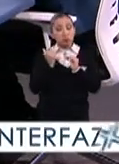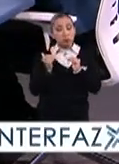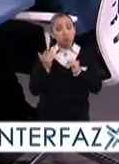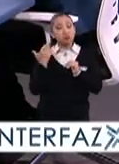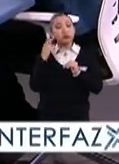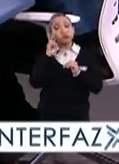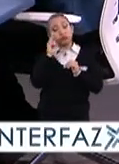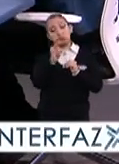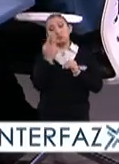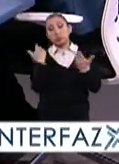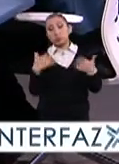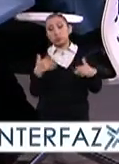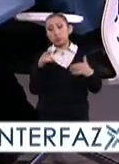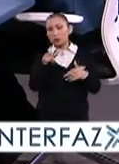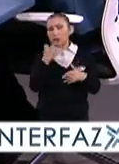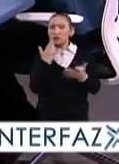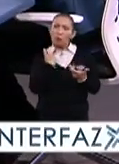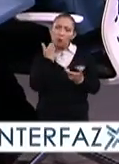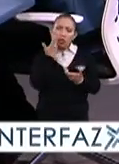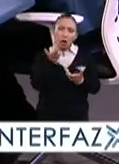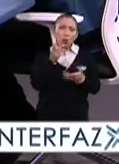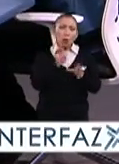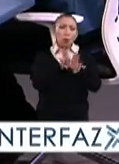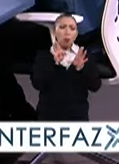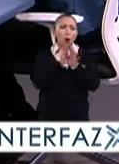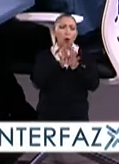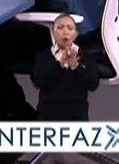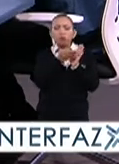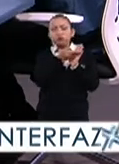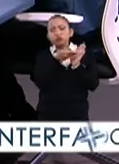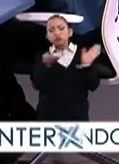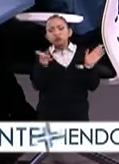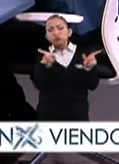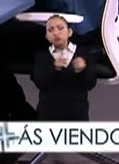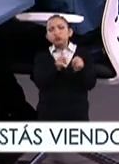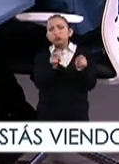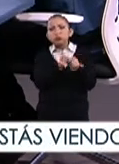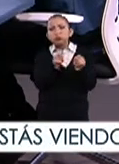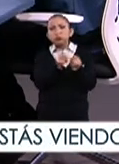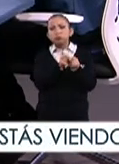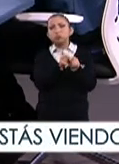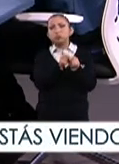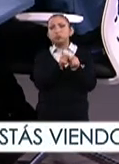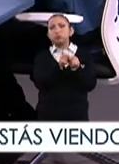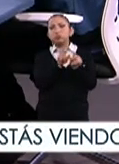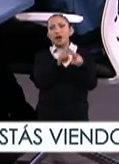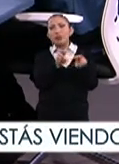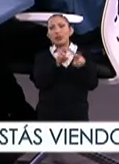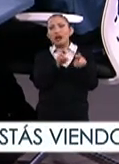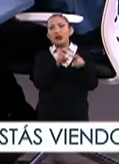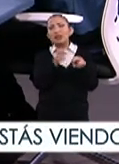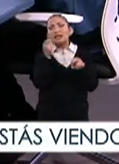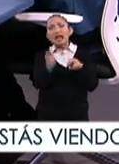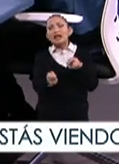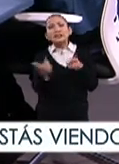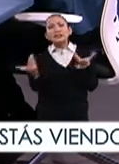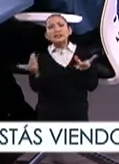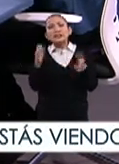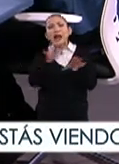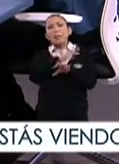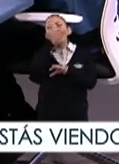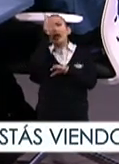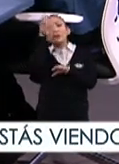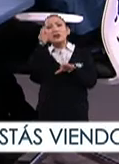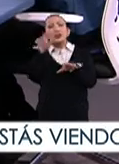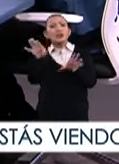relevante, y bueno, pues en principio me gustaría que nos hiciera un brevísimo análisis de qué es el cambio climático y